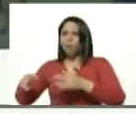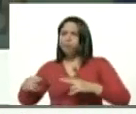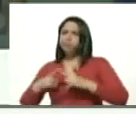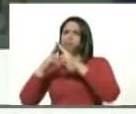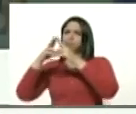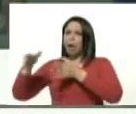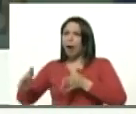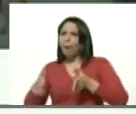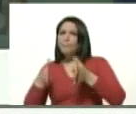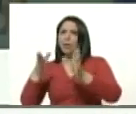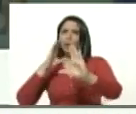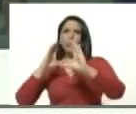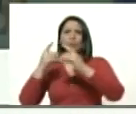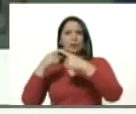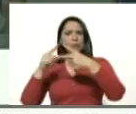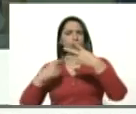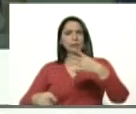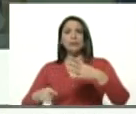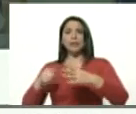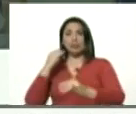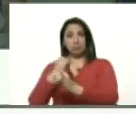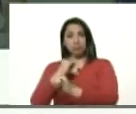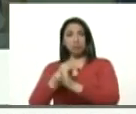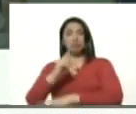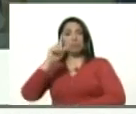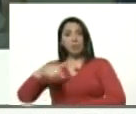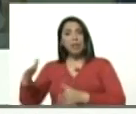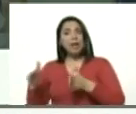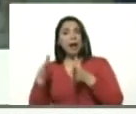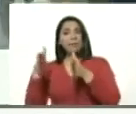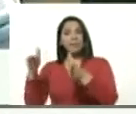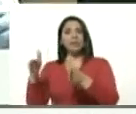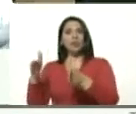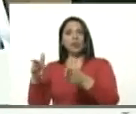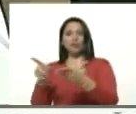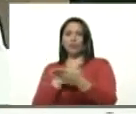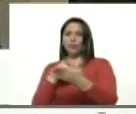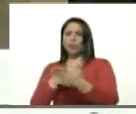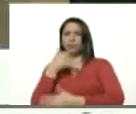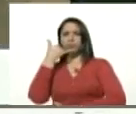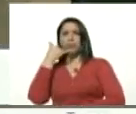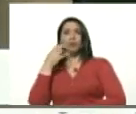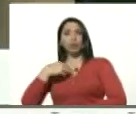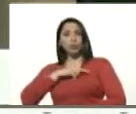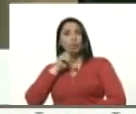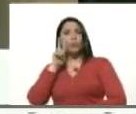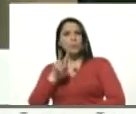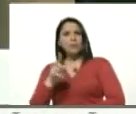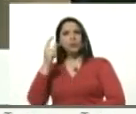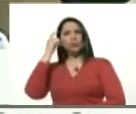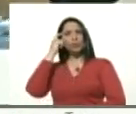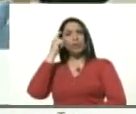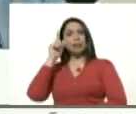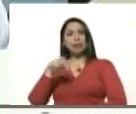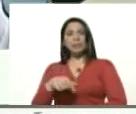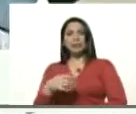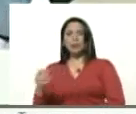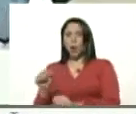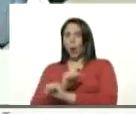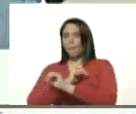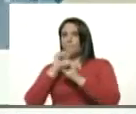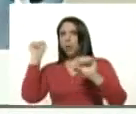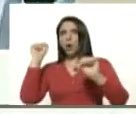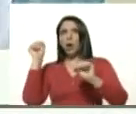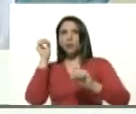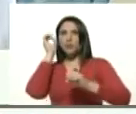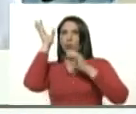diversa, los caminos digitales y los caminos también analógicos. Hemos visto en estos días, presidente, una explosión